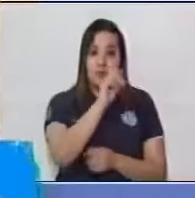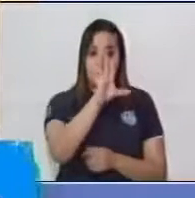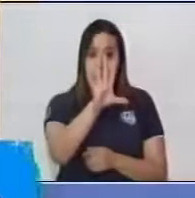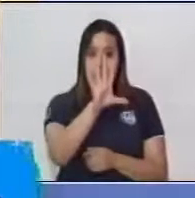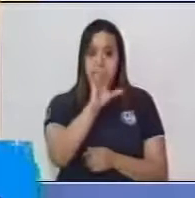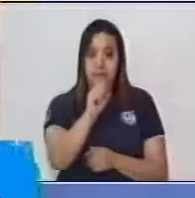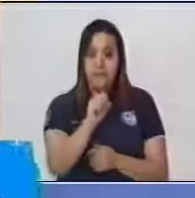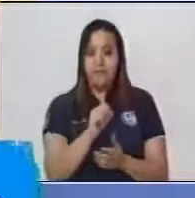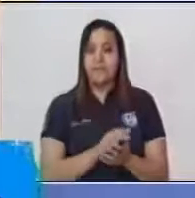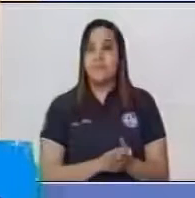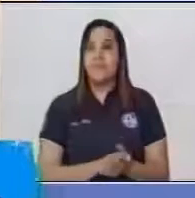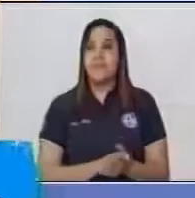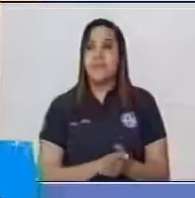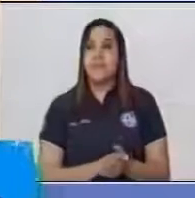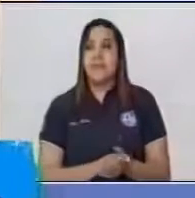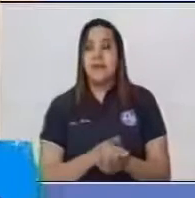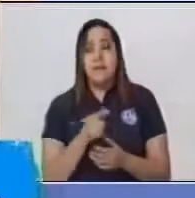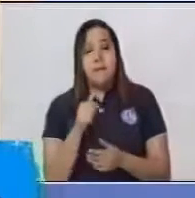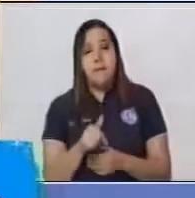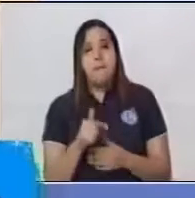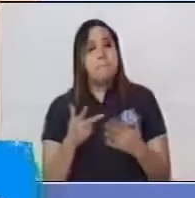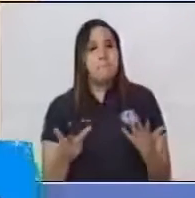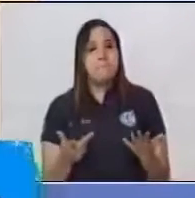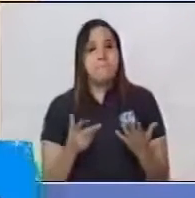0.5. Y ahora,